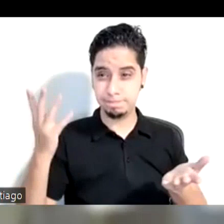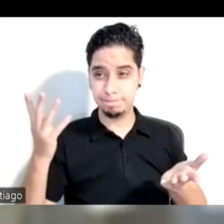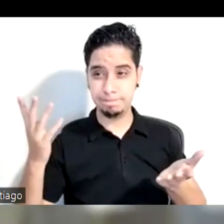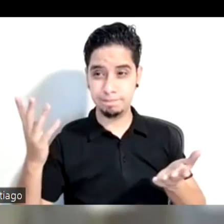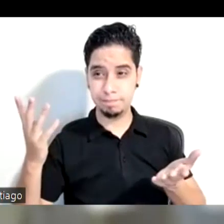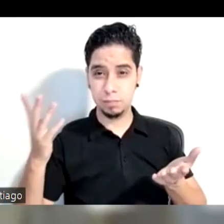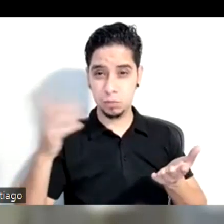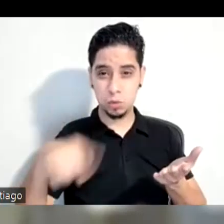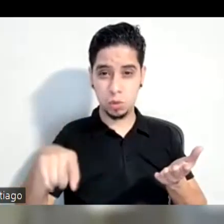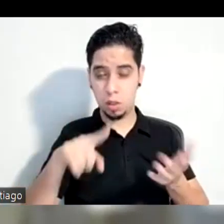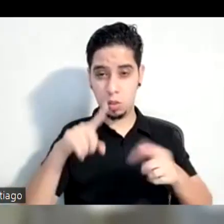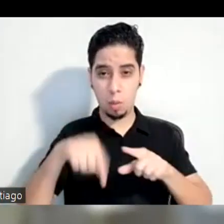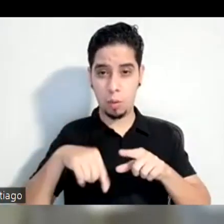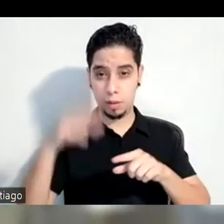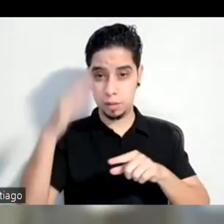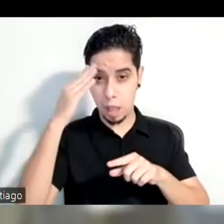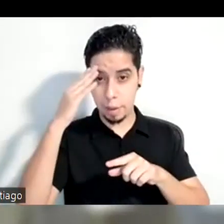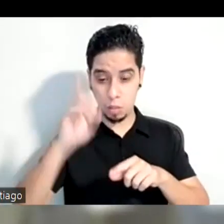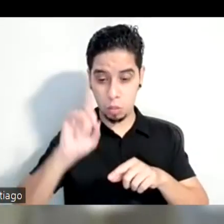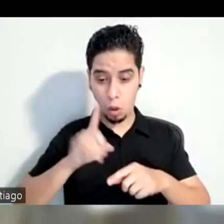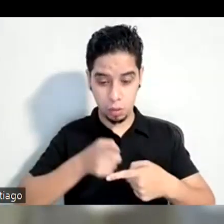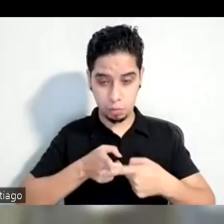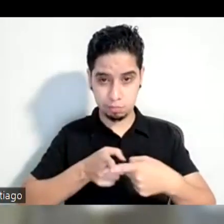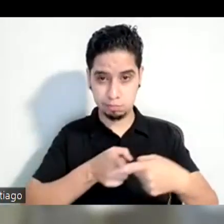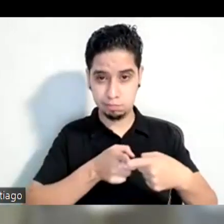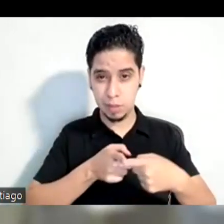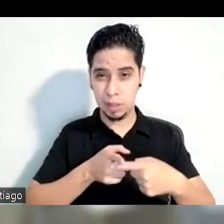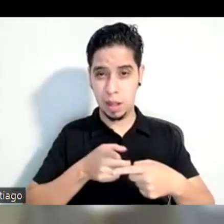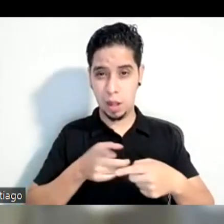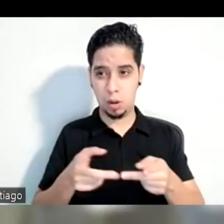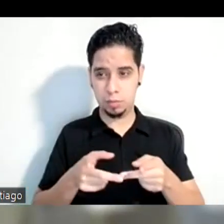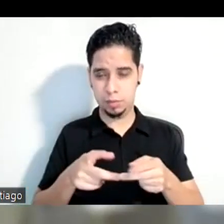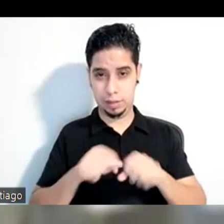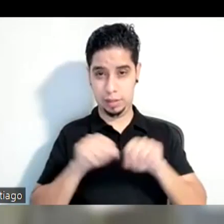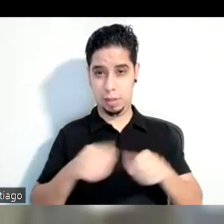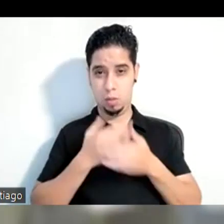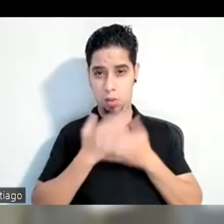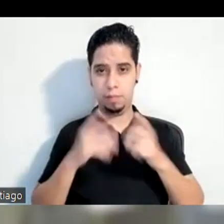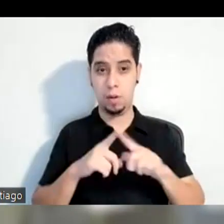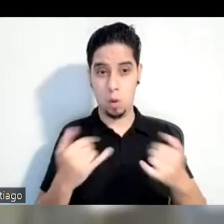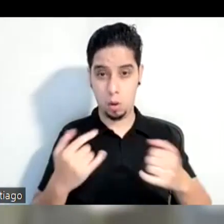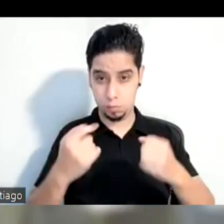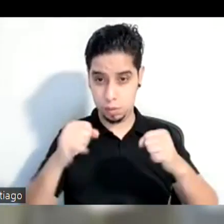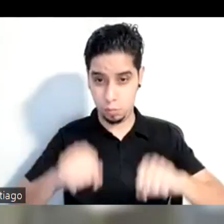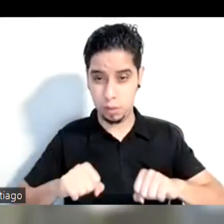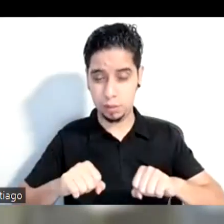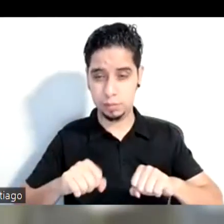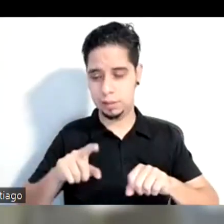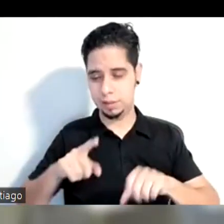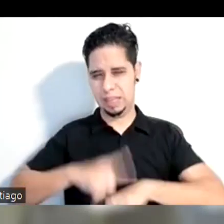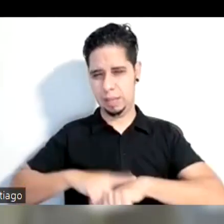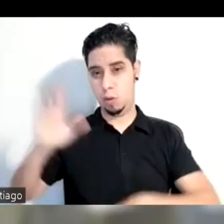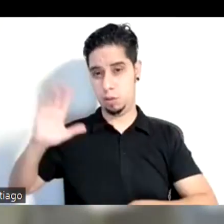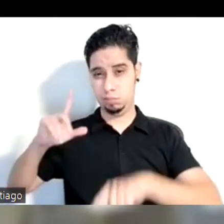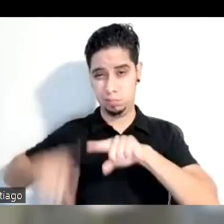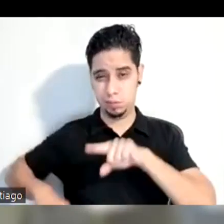¿Ustedes no pueden traquear esta llamada de alguna manera o algo? No, no tenemos ese sistema todavía. Hoy en día sí se puede, aquel entonces no se podía. Y entonces, ¿y qué usted